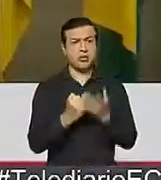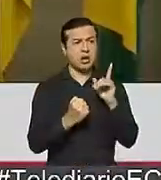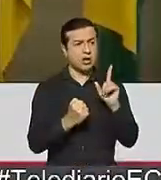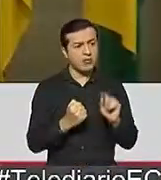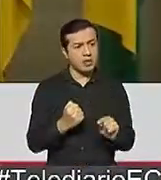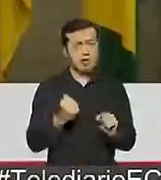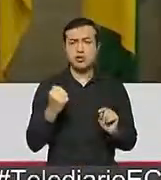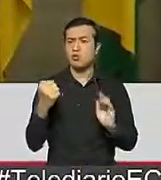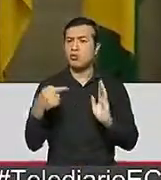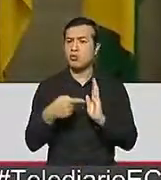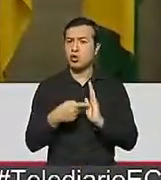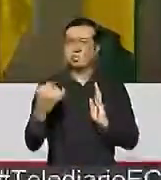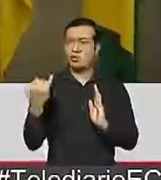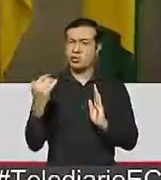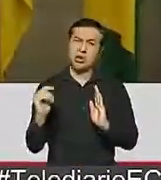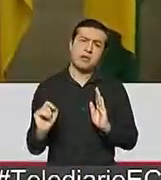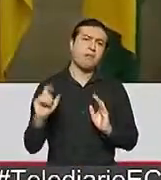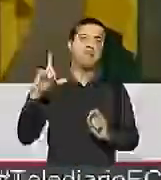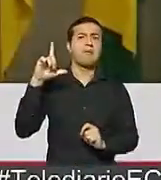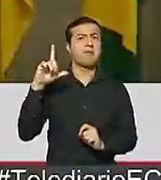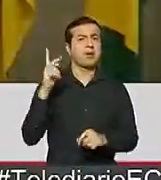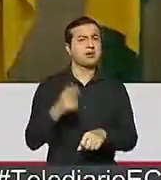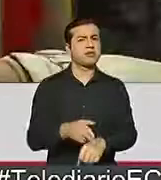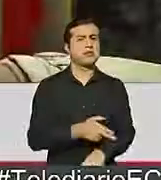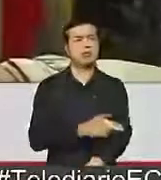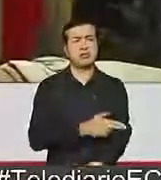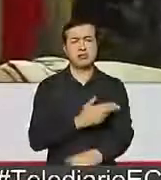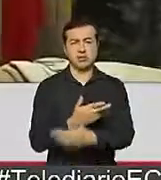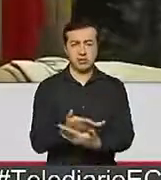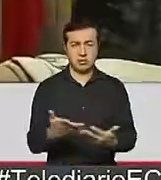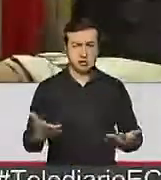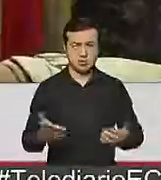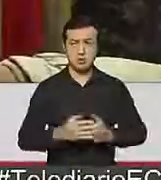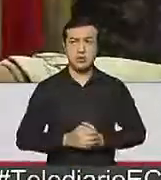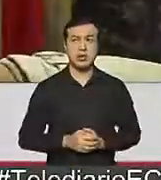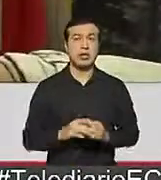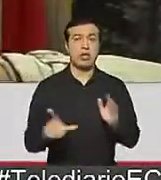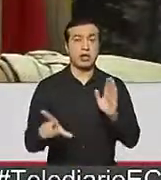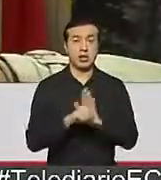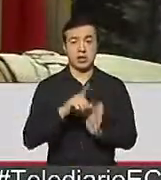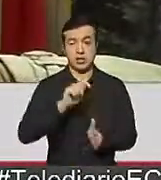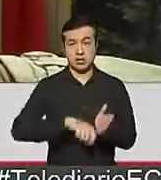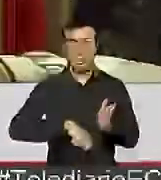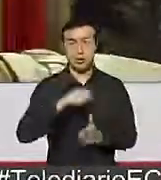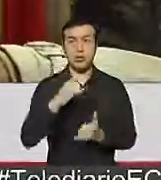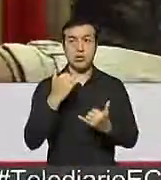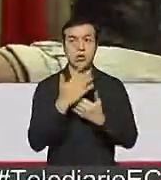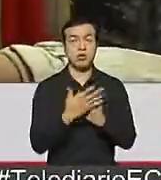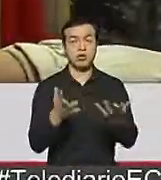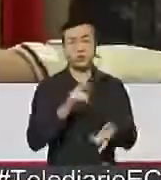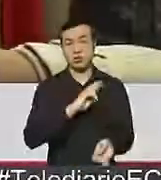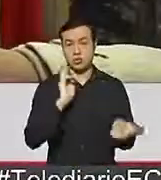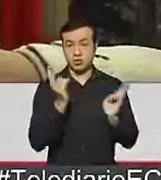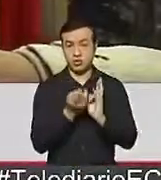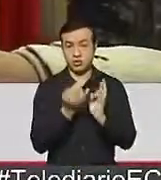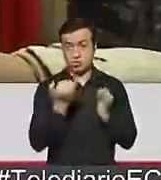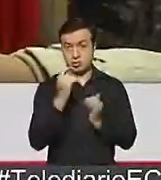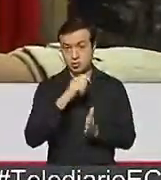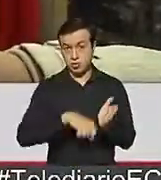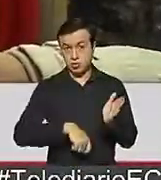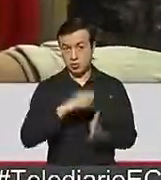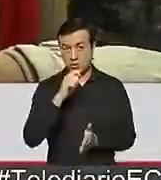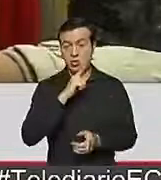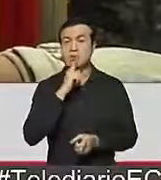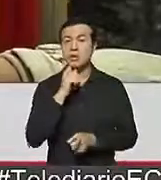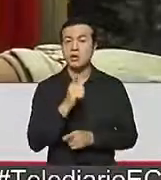decir, se convirtió en un impuesto abusivo para los ecuatorianos. Esta ley que aprobamos hoy, esta reforma que se aprueba el día de hoy, ha